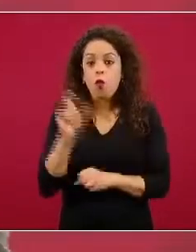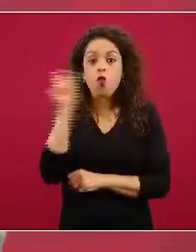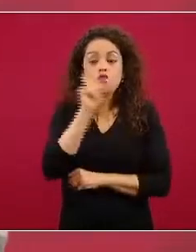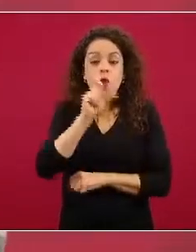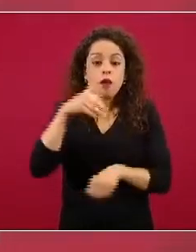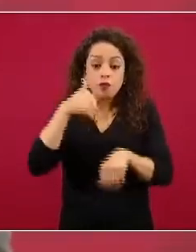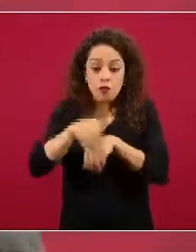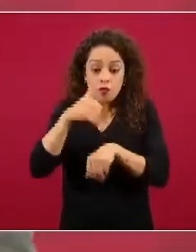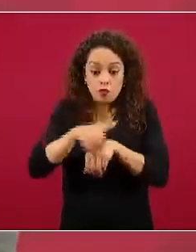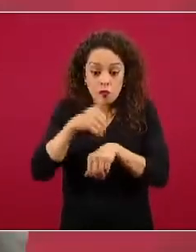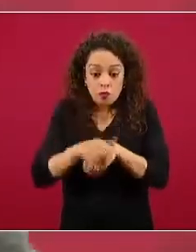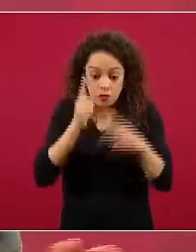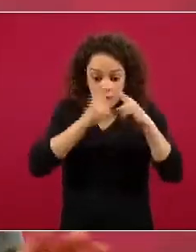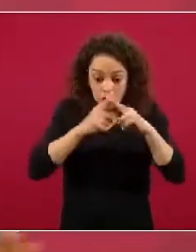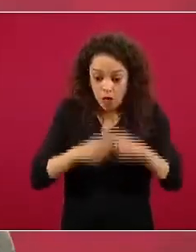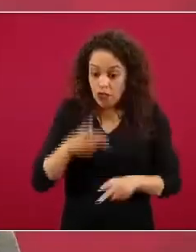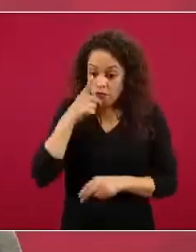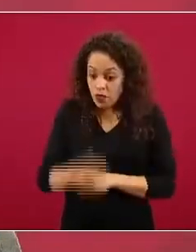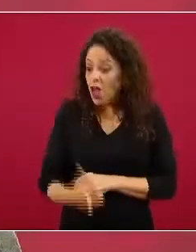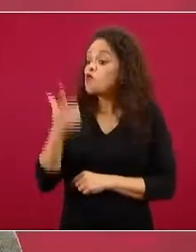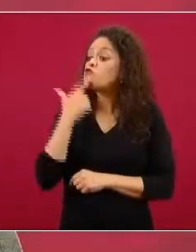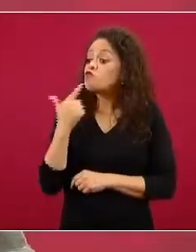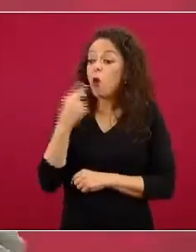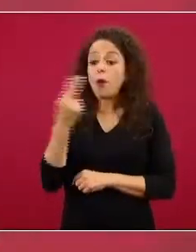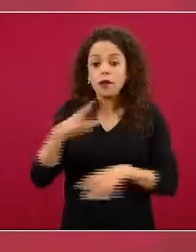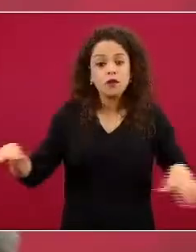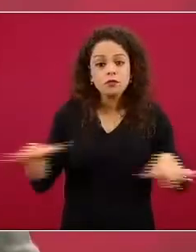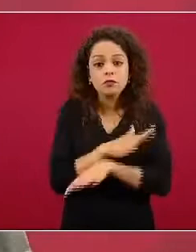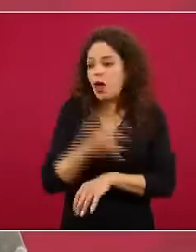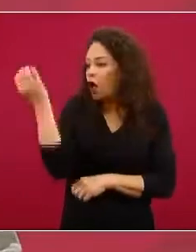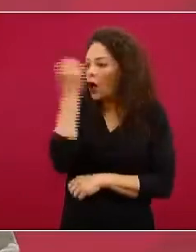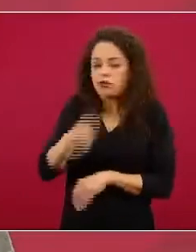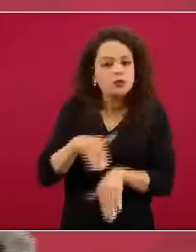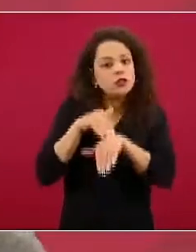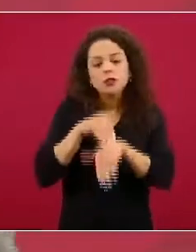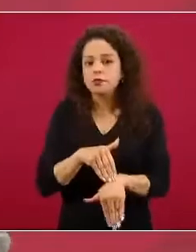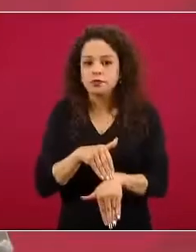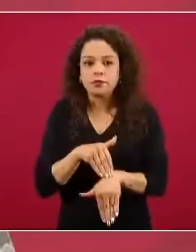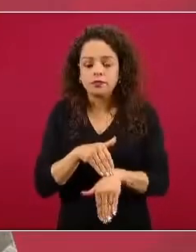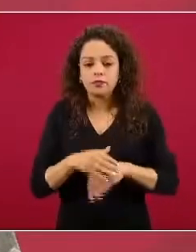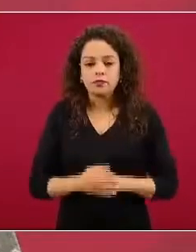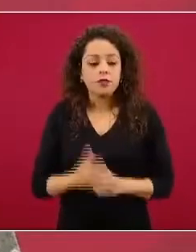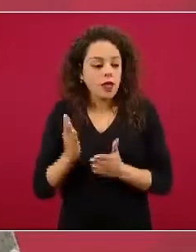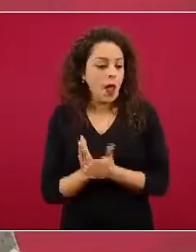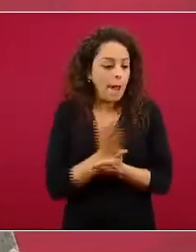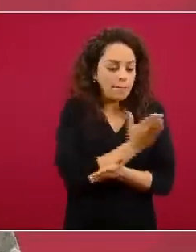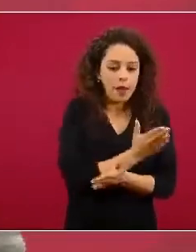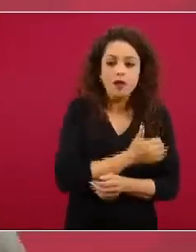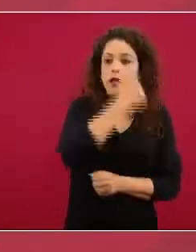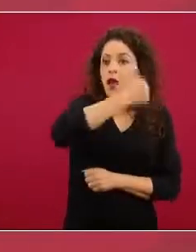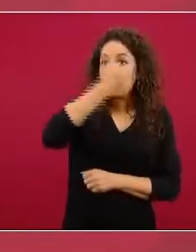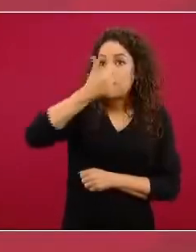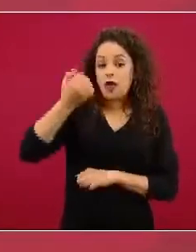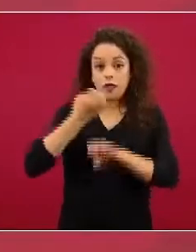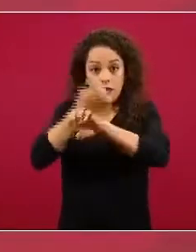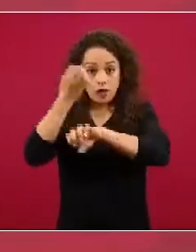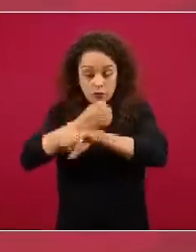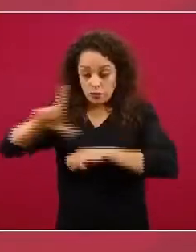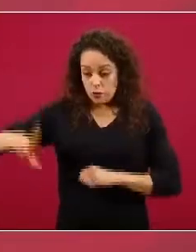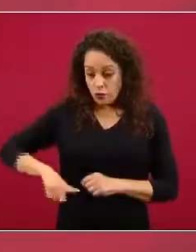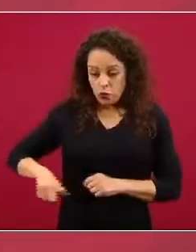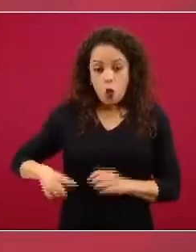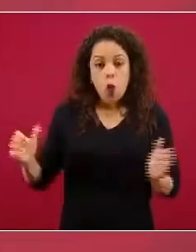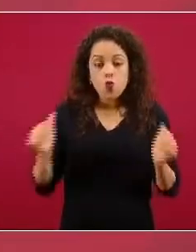es rojo. Okay. En la Ciudad de México y en cualquiera de las entidades federativas. Sí. Ahora, punto y aparte, los gobiernos estatales, a partir de la